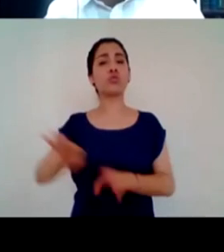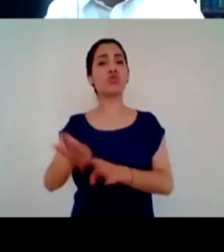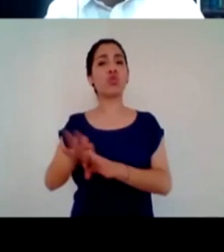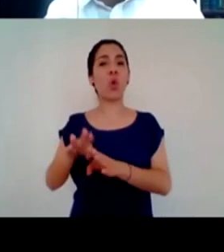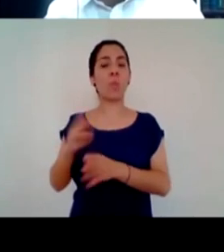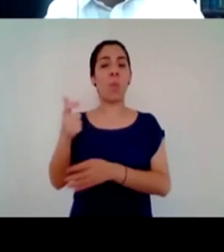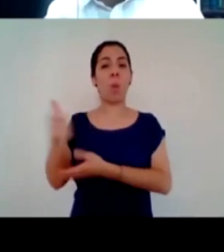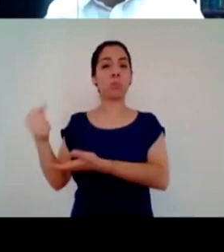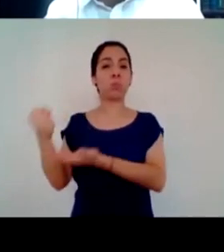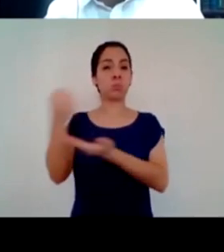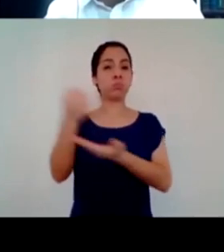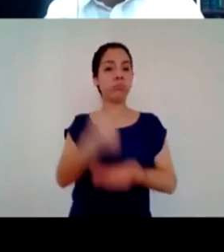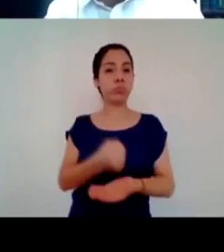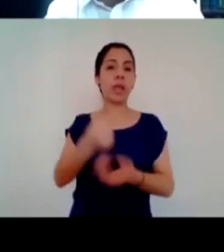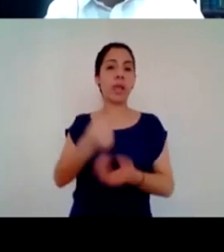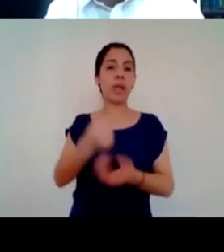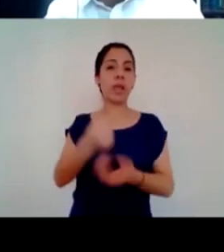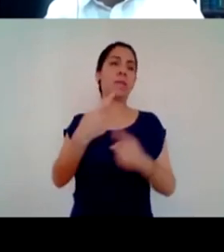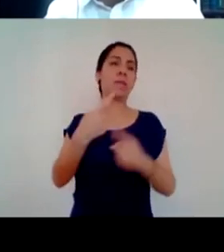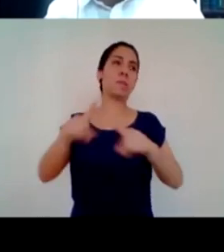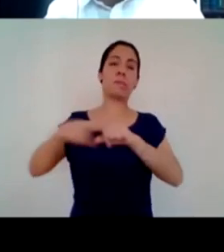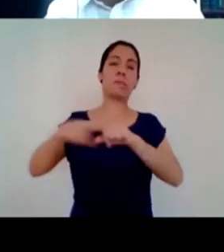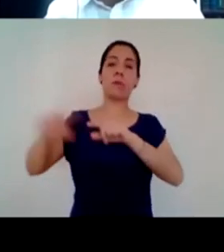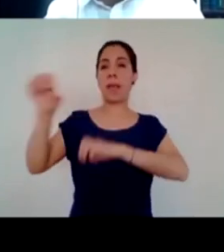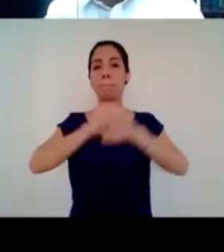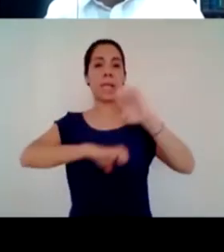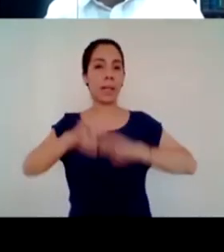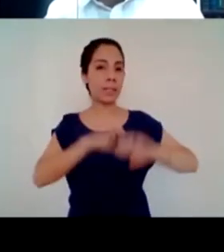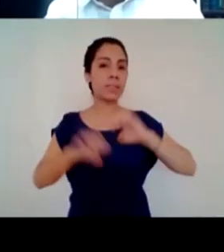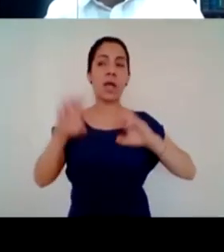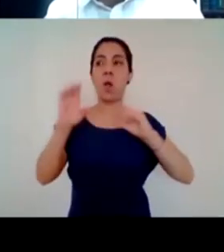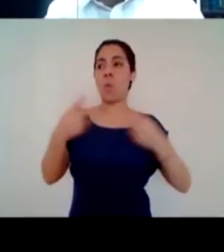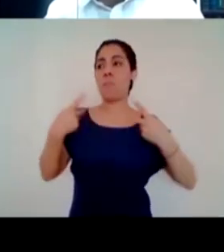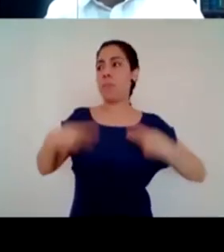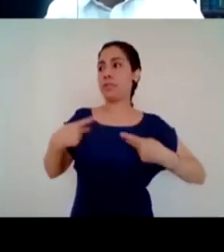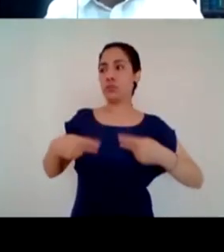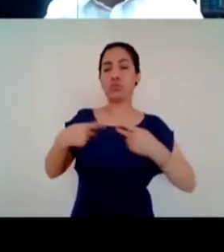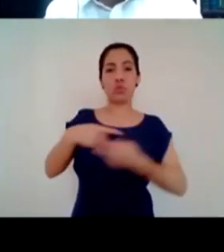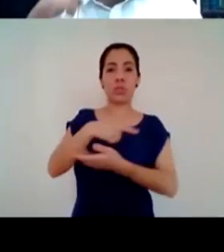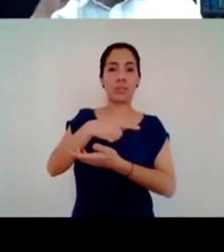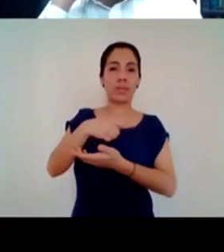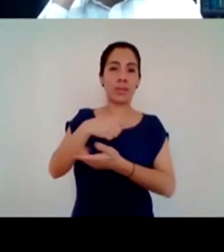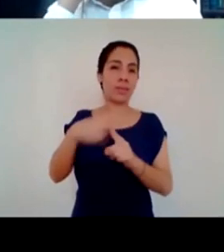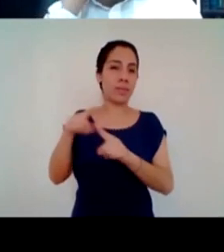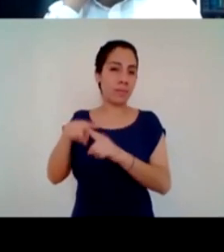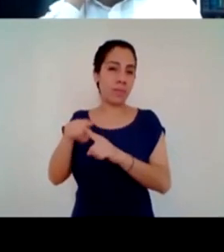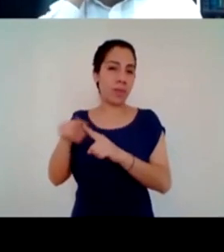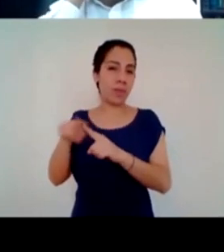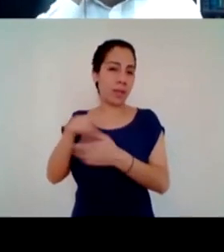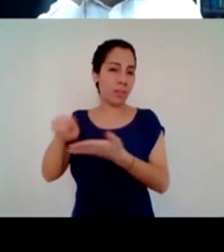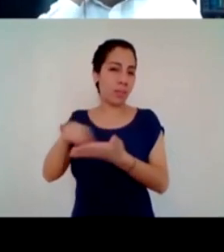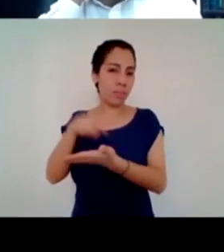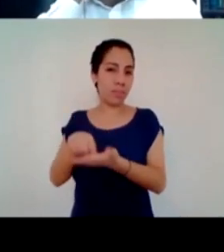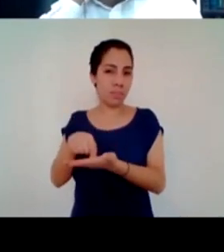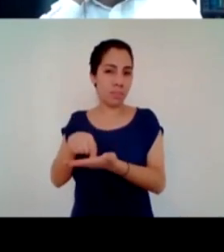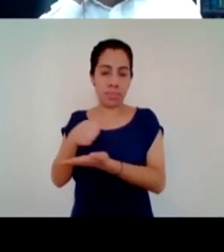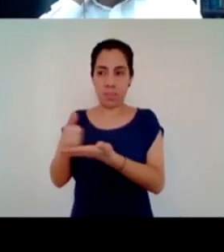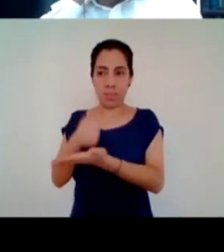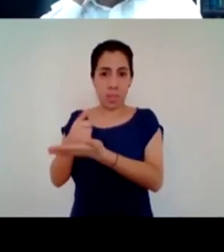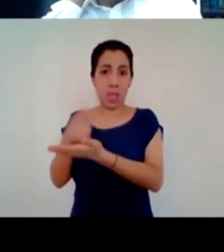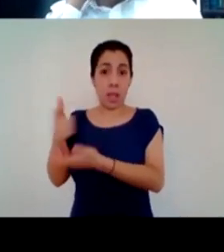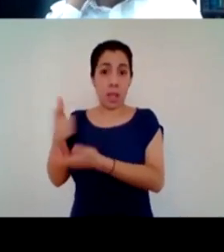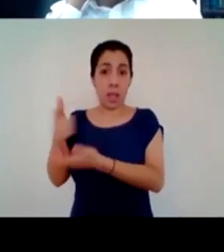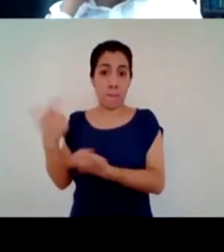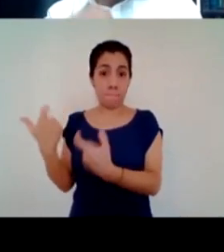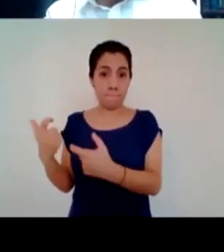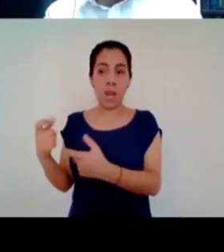recursos, pues de empresarios, ¿no?, y de gente de las localidades que ellos conocían que tenían recursos. Y de todo el dinero